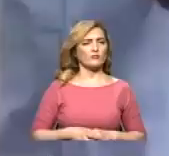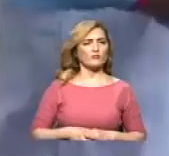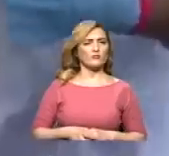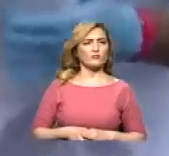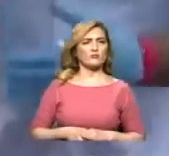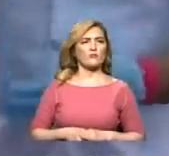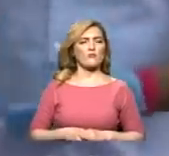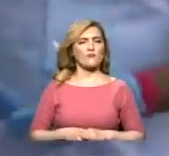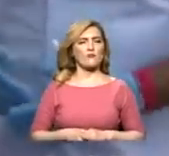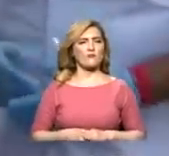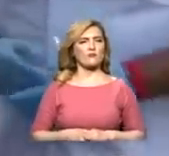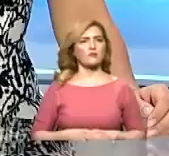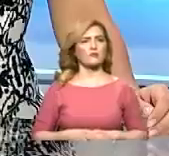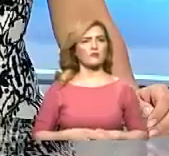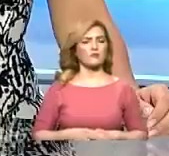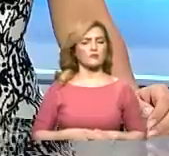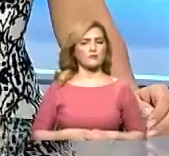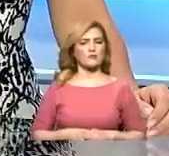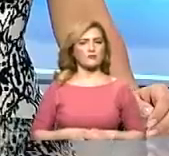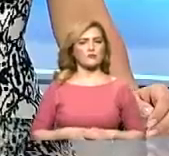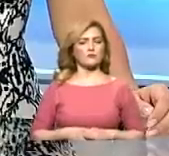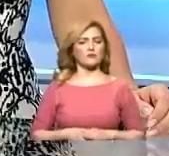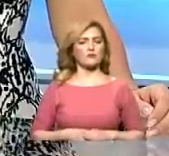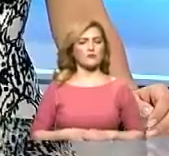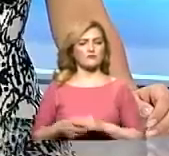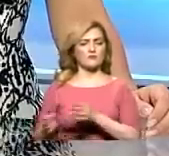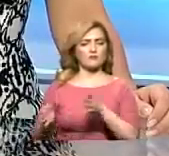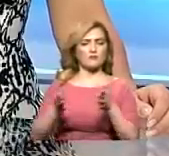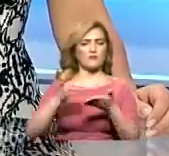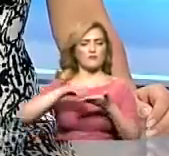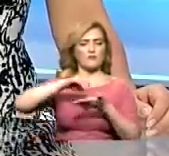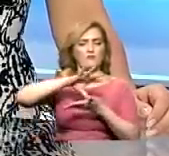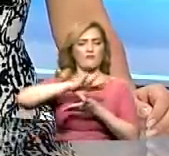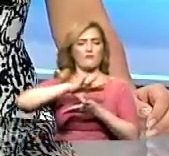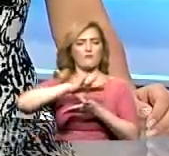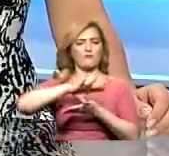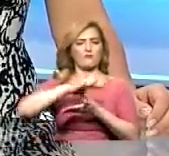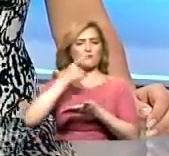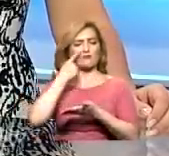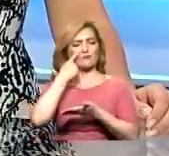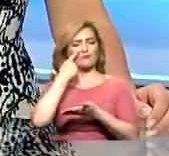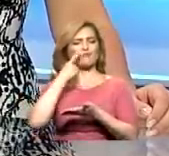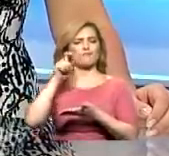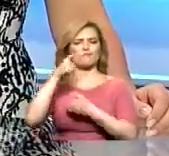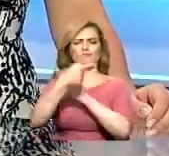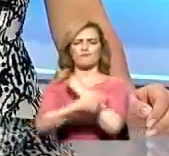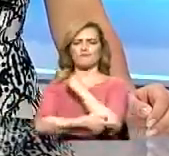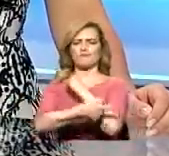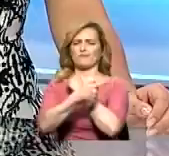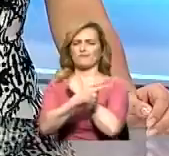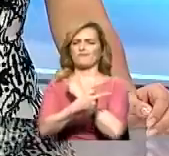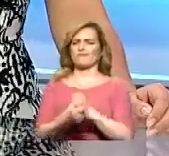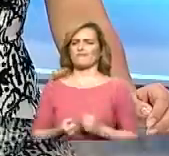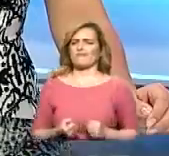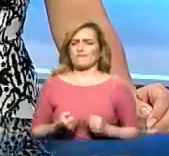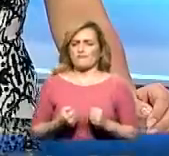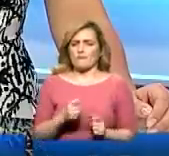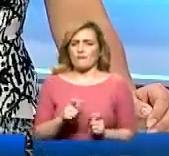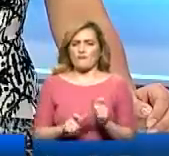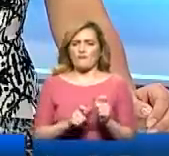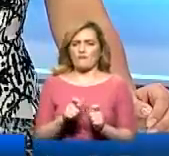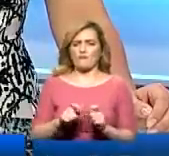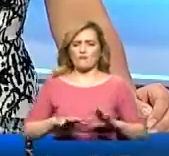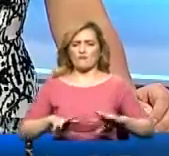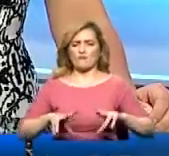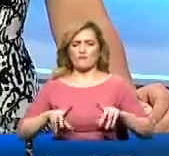Acoto, 24 horas. Y en la Asamblea Nacional consideran que se debe sancionar con todo el peso de la ley a quienes cometan